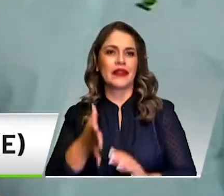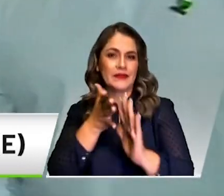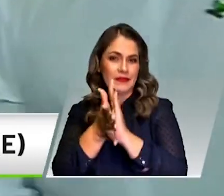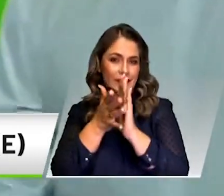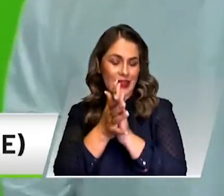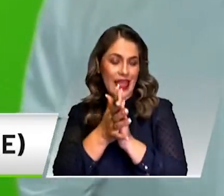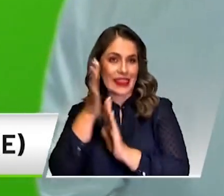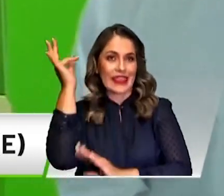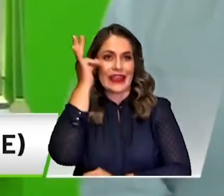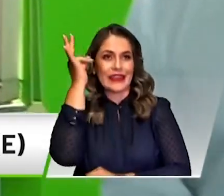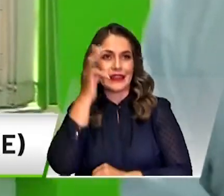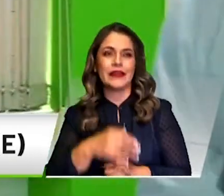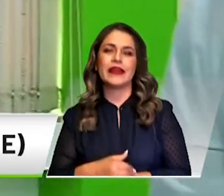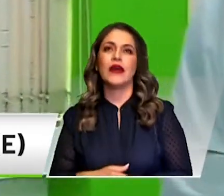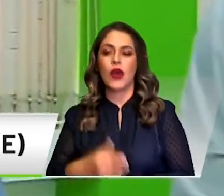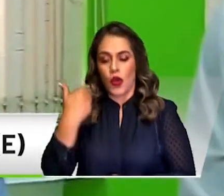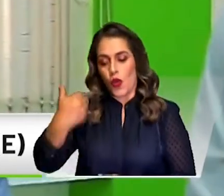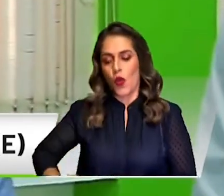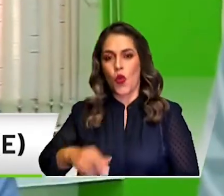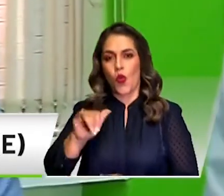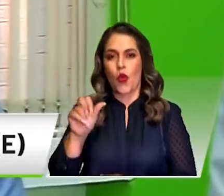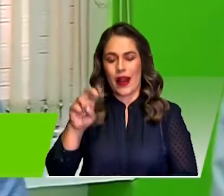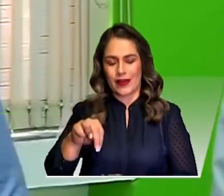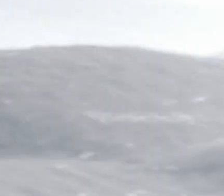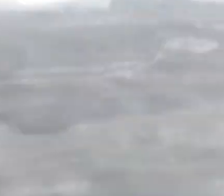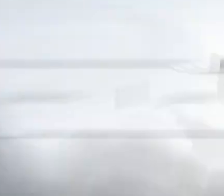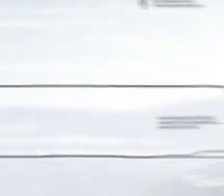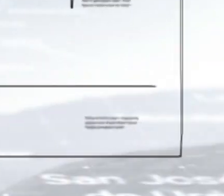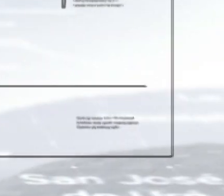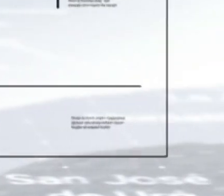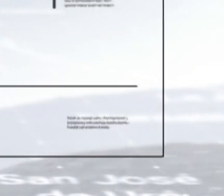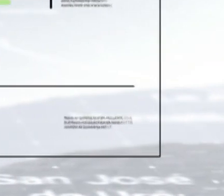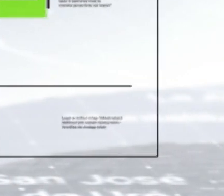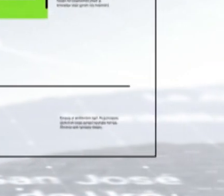nordeste de antioquia juan carlos castaño teleantioquia noticias